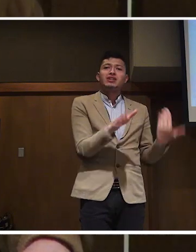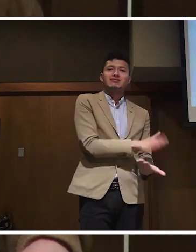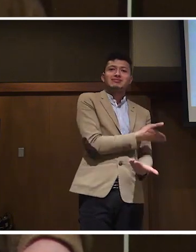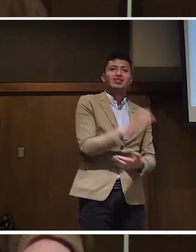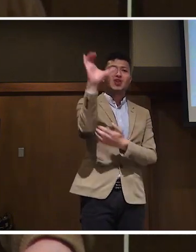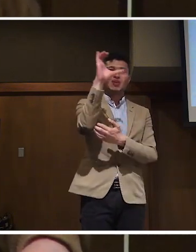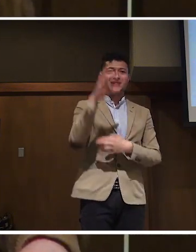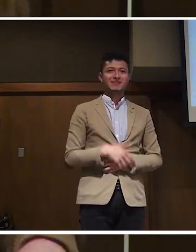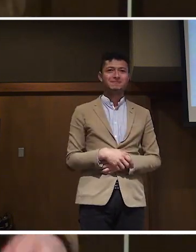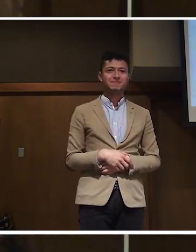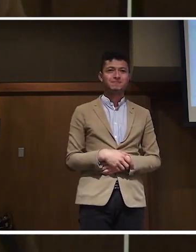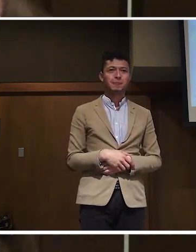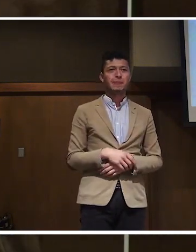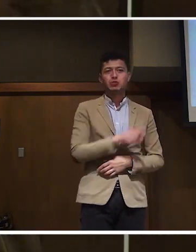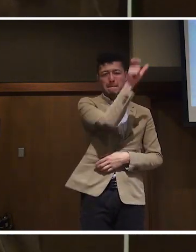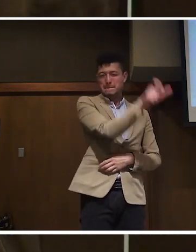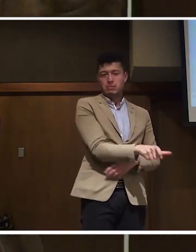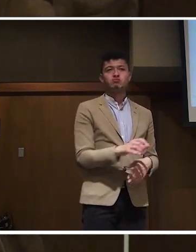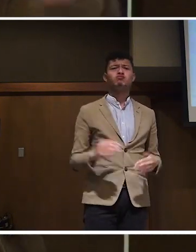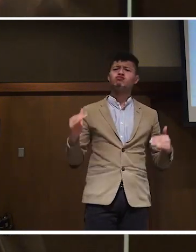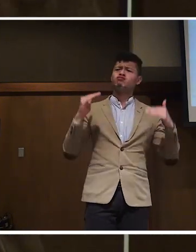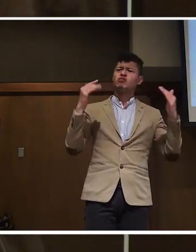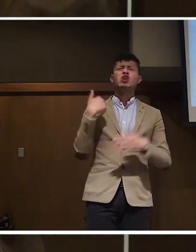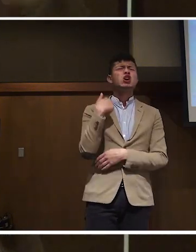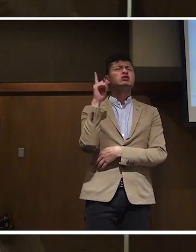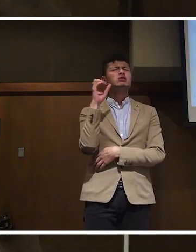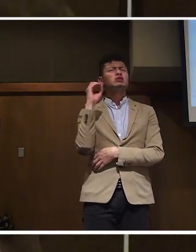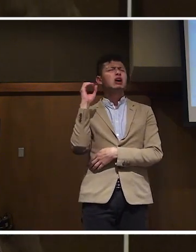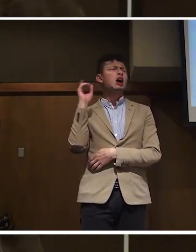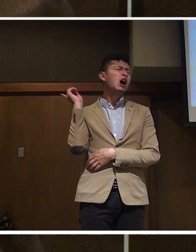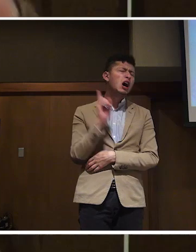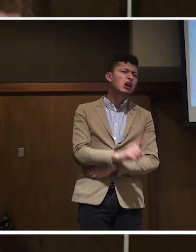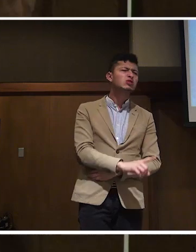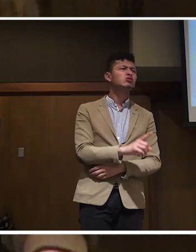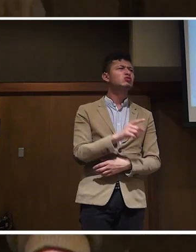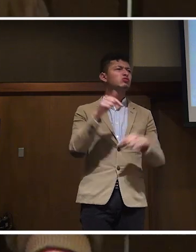le cuenta a un músico colombiano importante que tiene 60 años, reconocido,